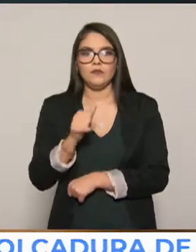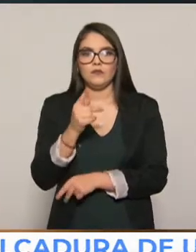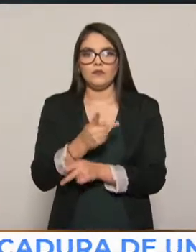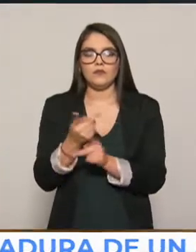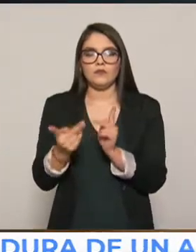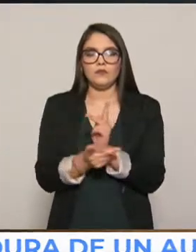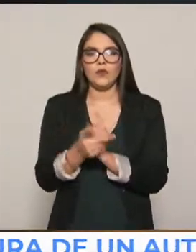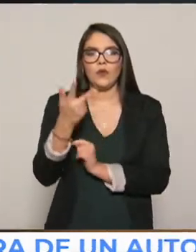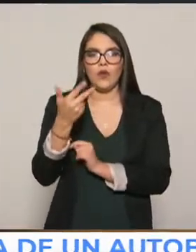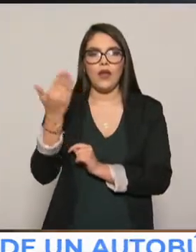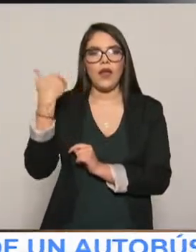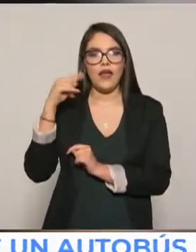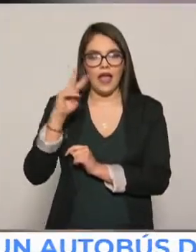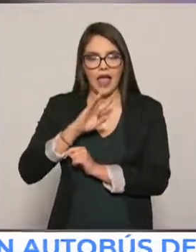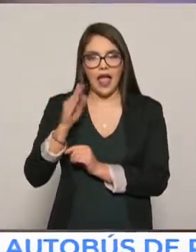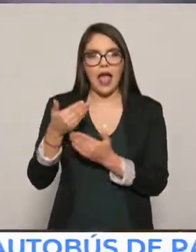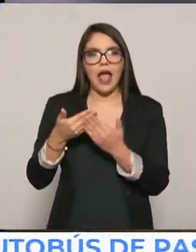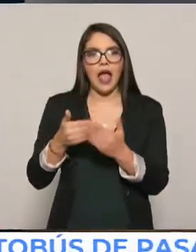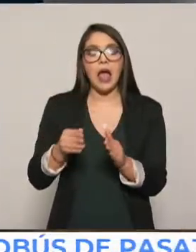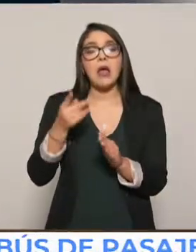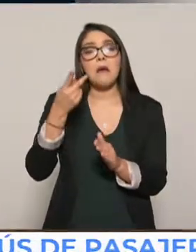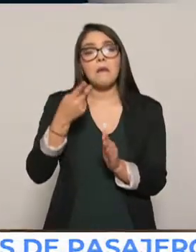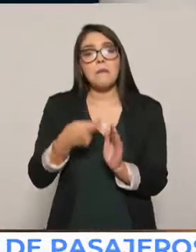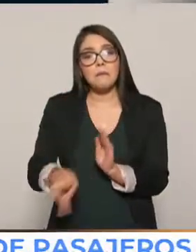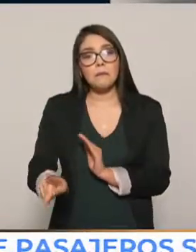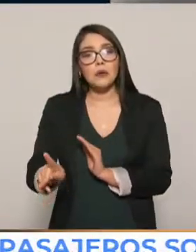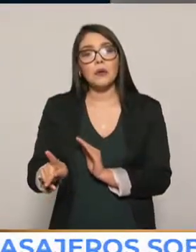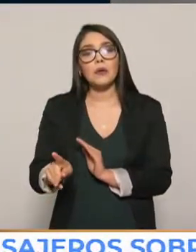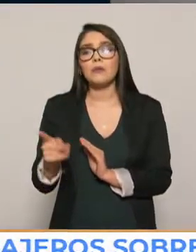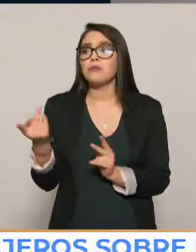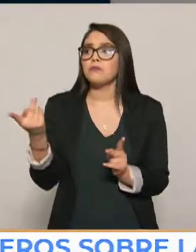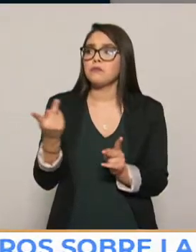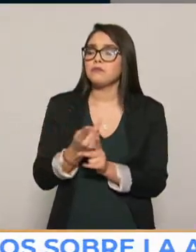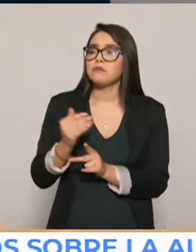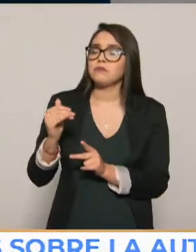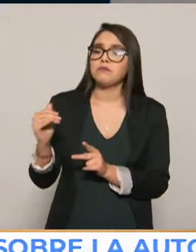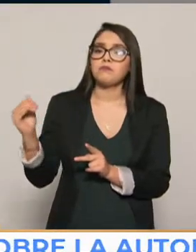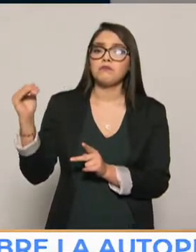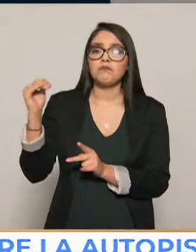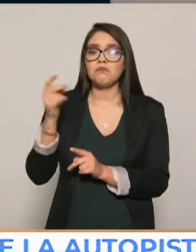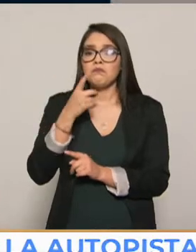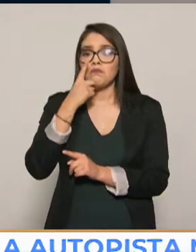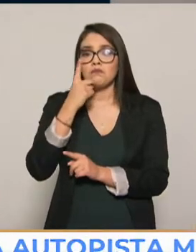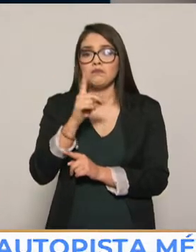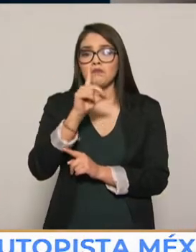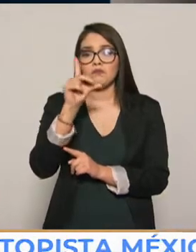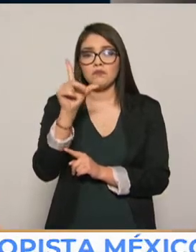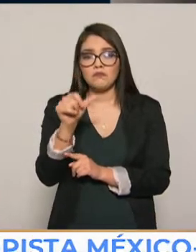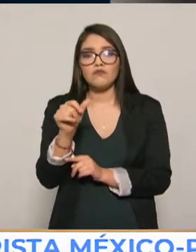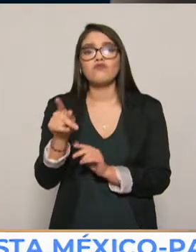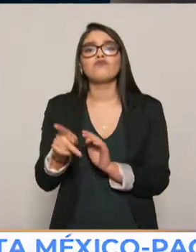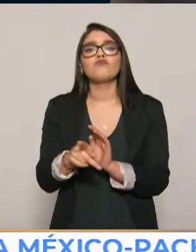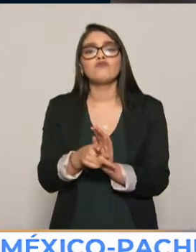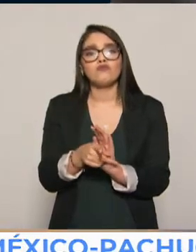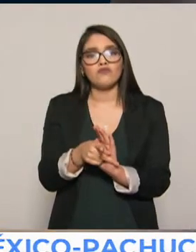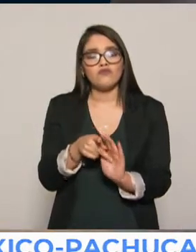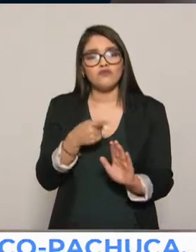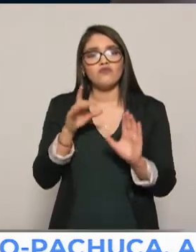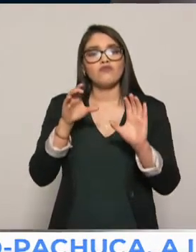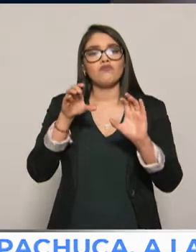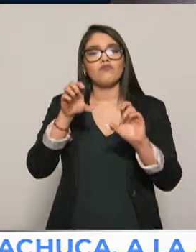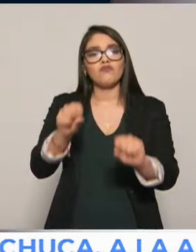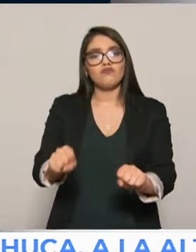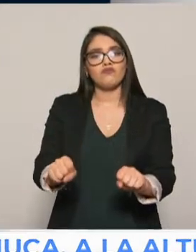sido entregada el viernes pasado. Sin embargo, de acuerdo con la máxima casa de estudios, momentos después fue tomada nuevamente por